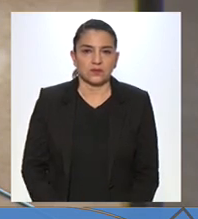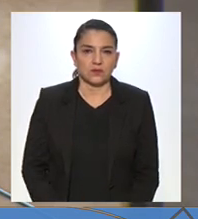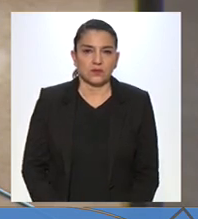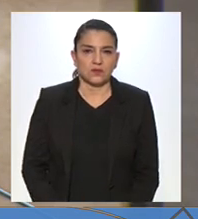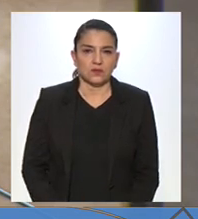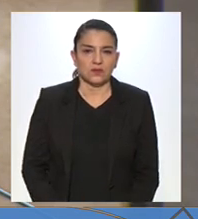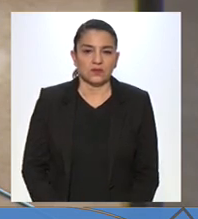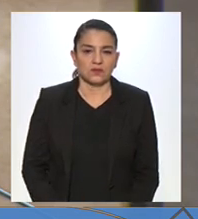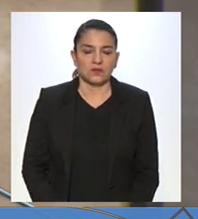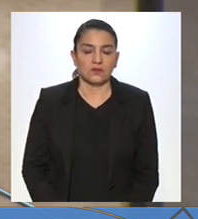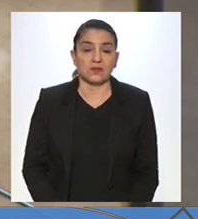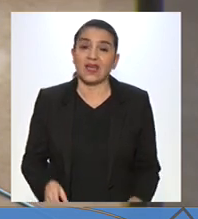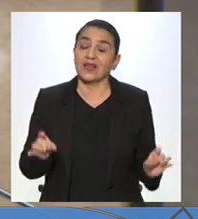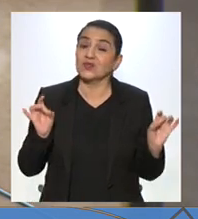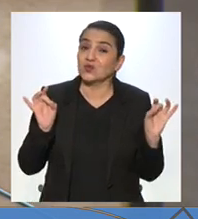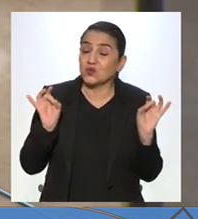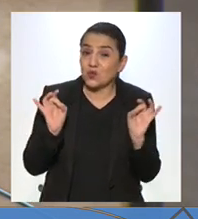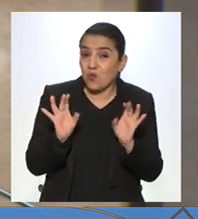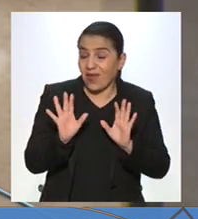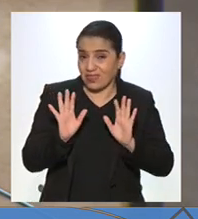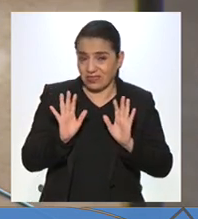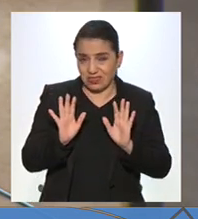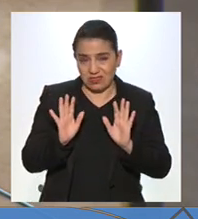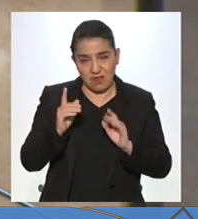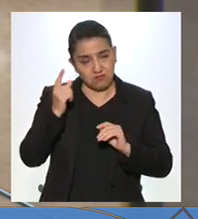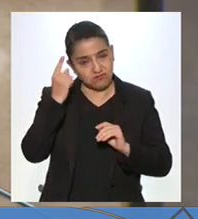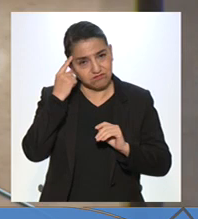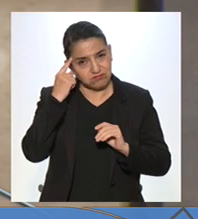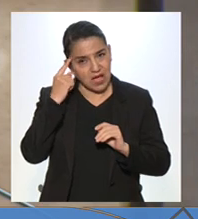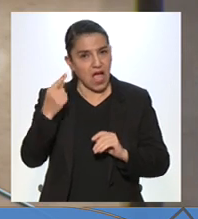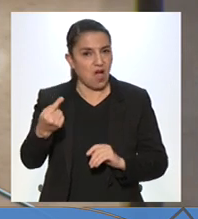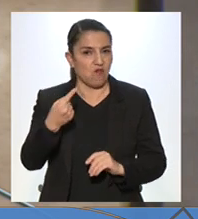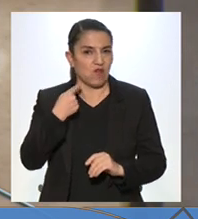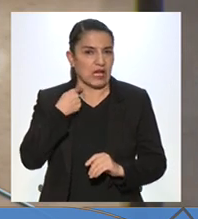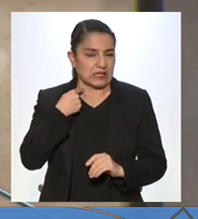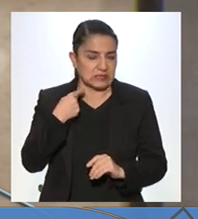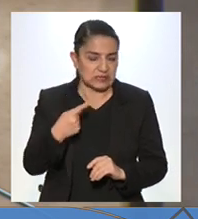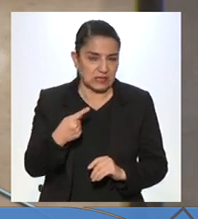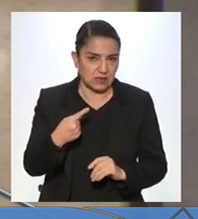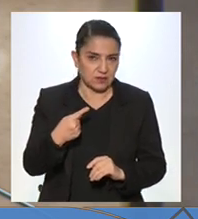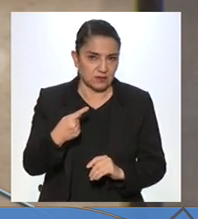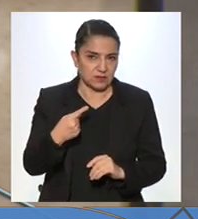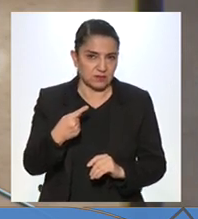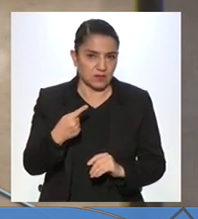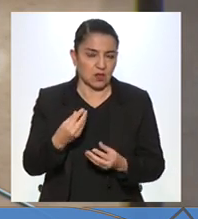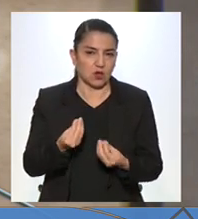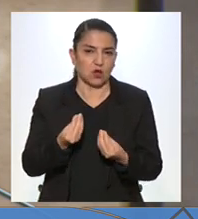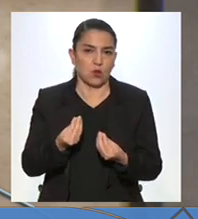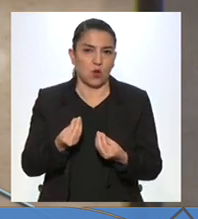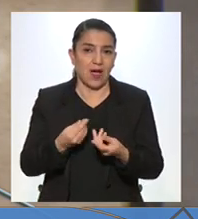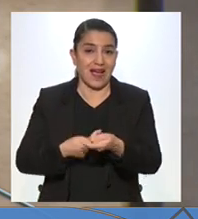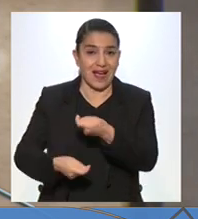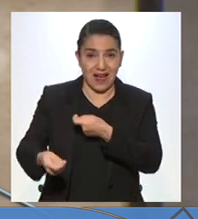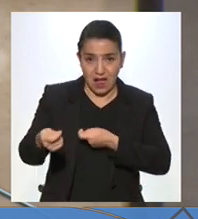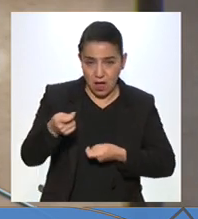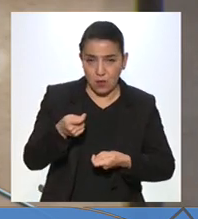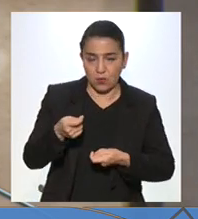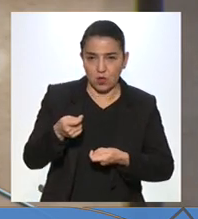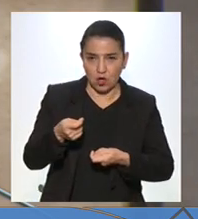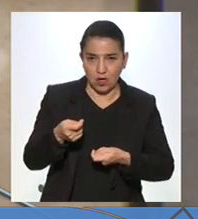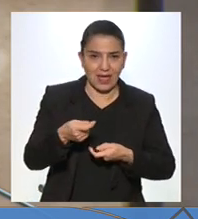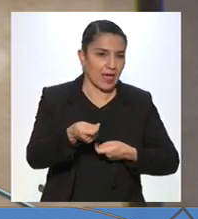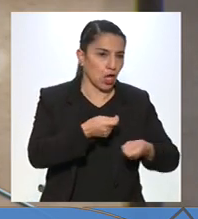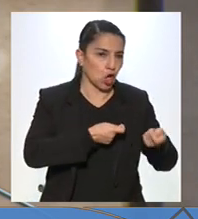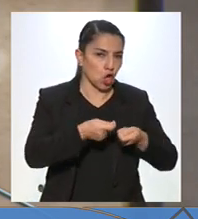un supuesto impacto marginal sobre el tipo de cambio versus tener una economía